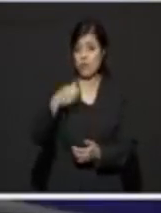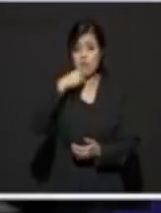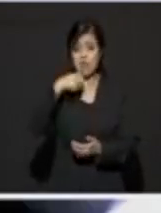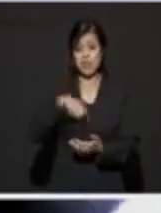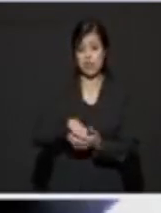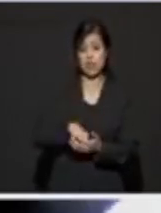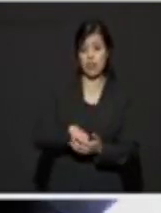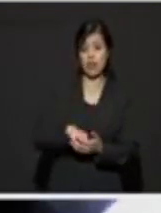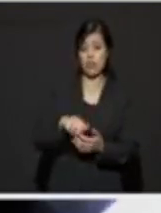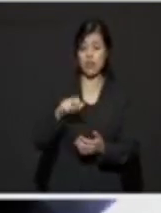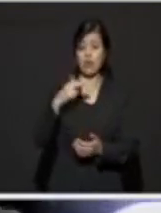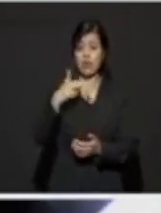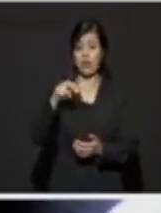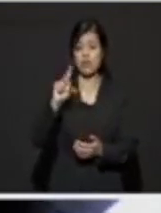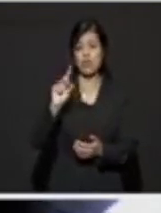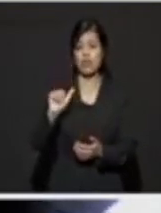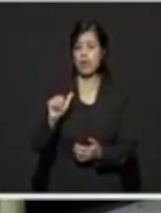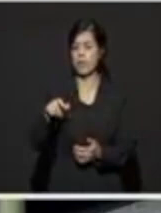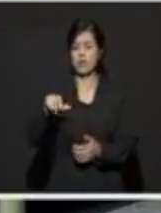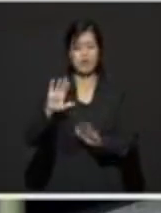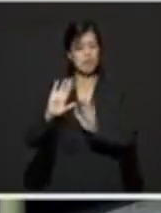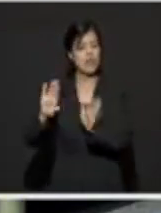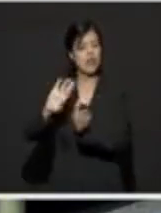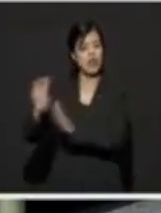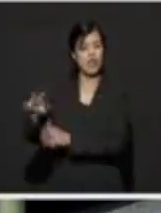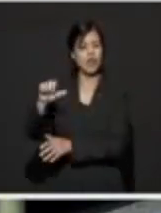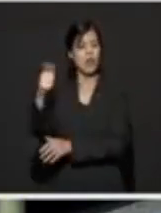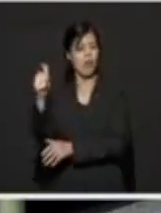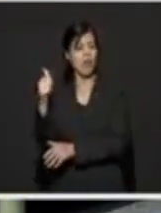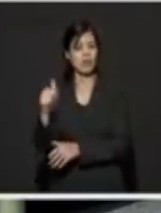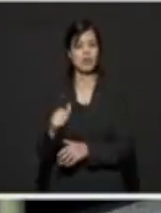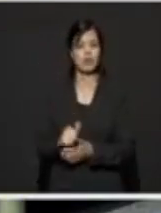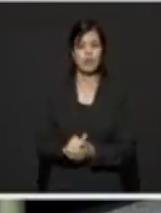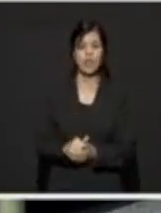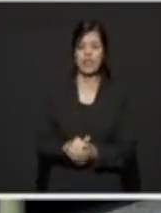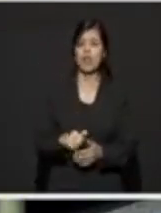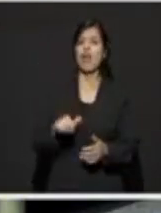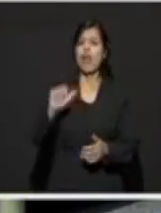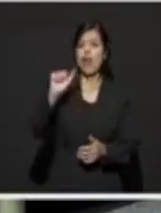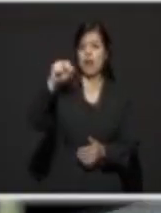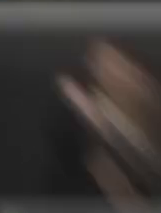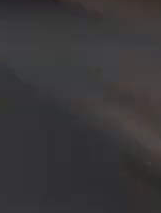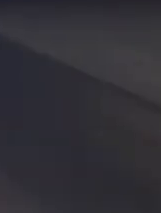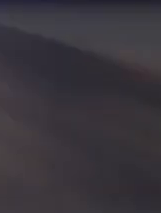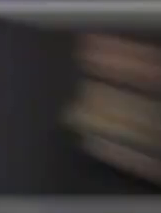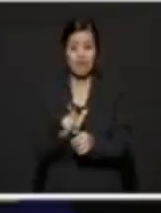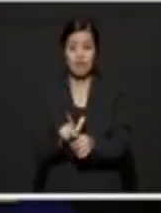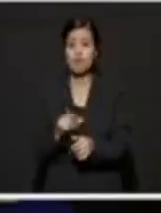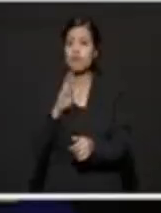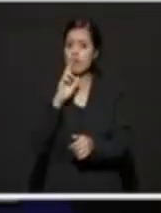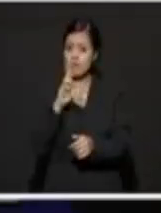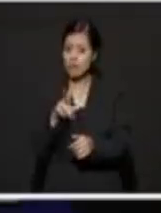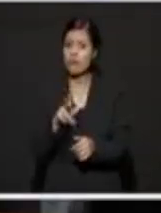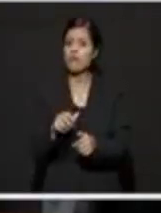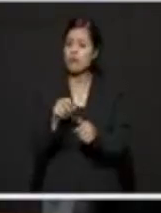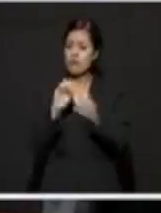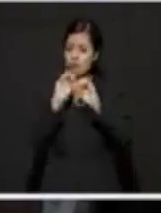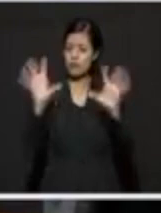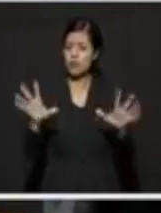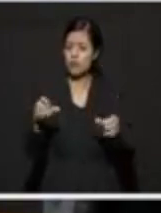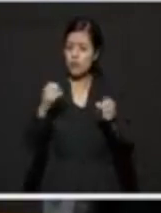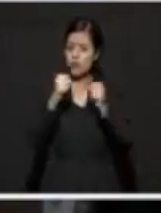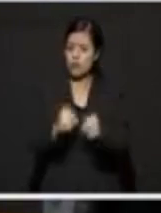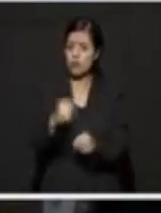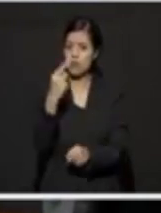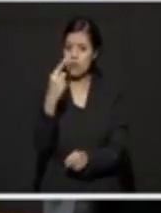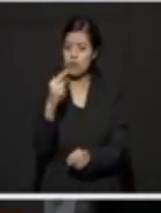candidato. En el caso de Anaya, pues, ¿sabe hablar francés? Una respuesta concreta.